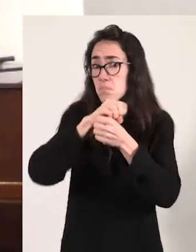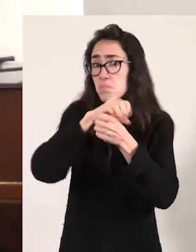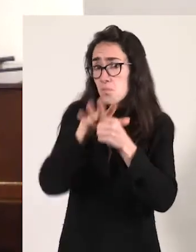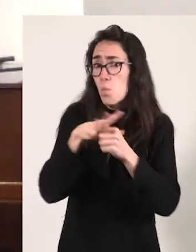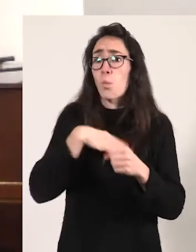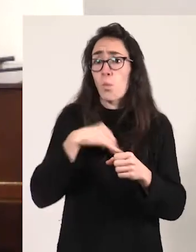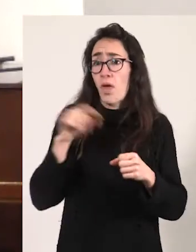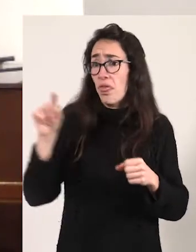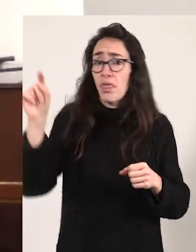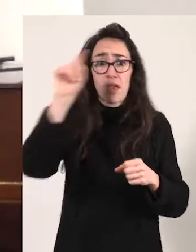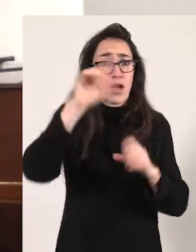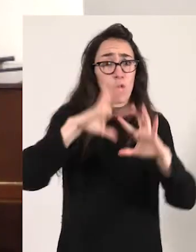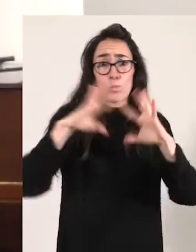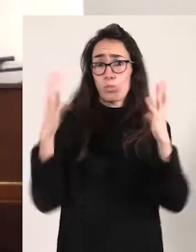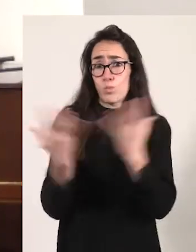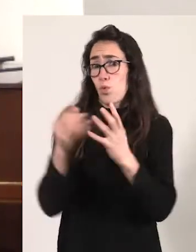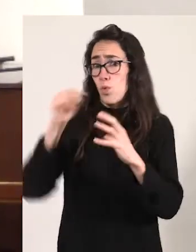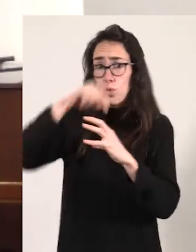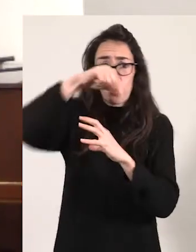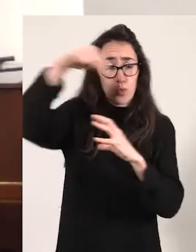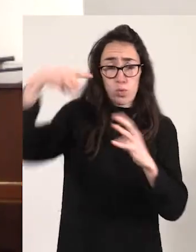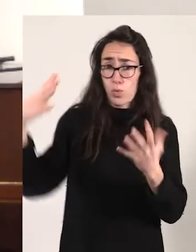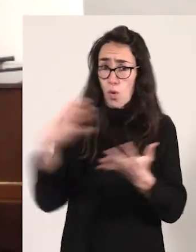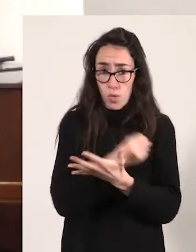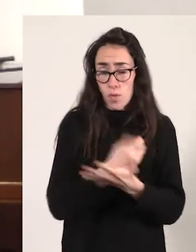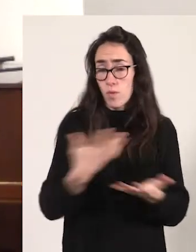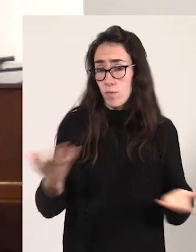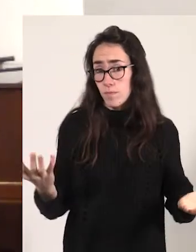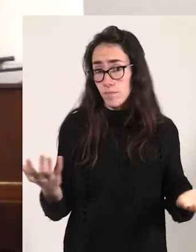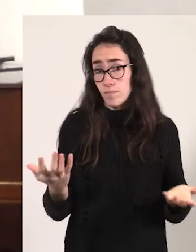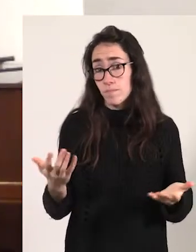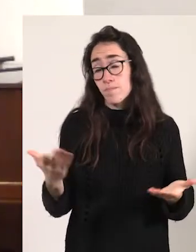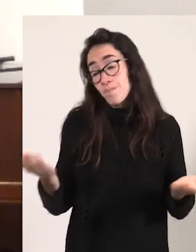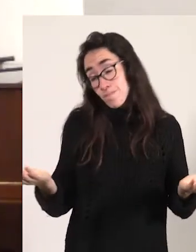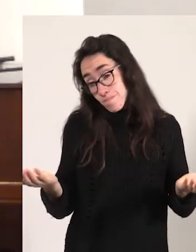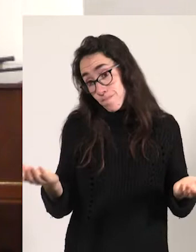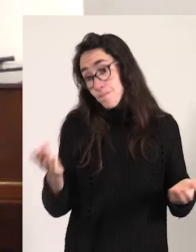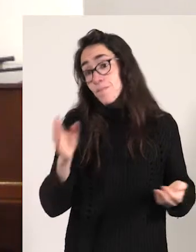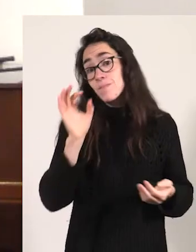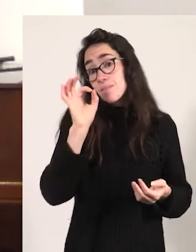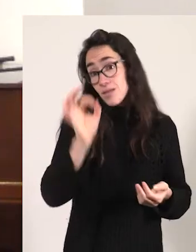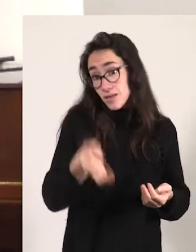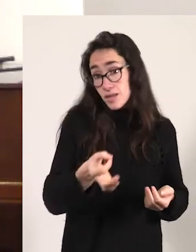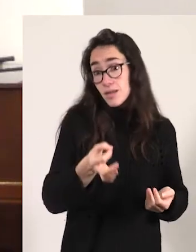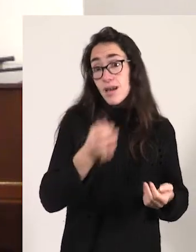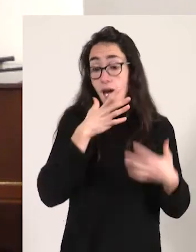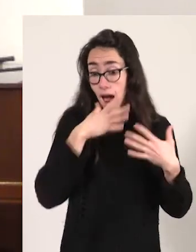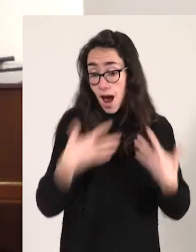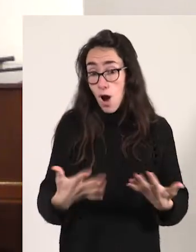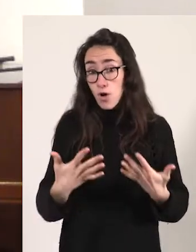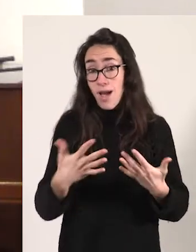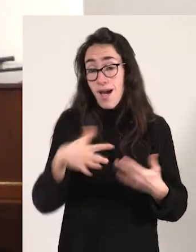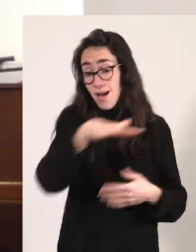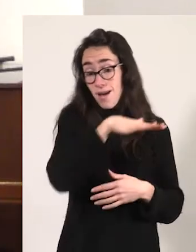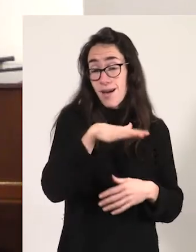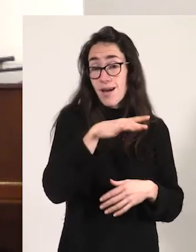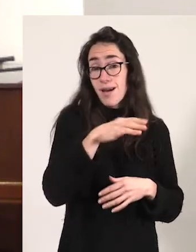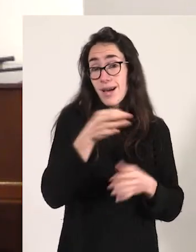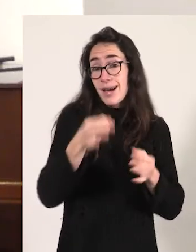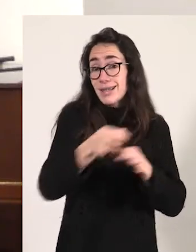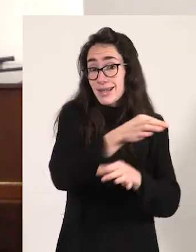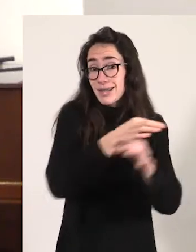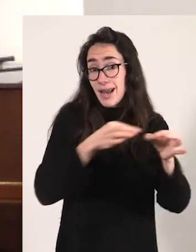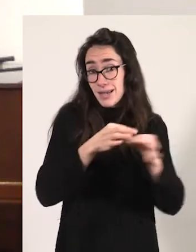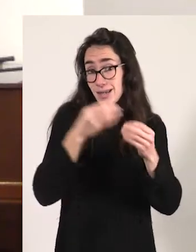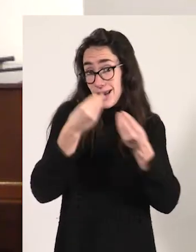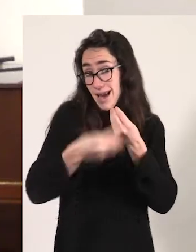decíamos antes, como si al virus le importara algo de dónde vienes. Entonces, sí, bueno, lo que está pasando